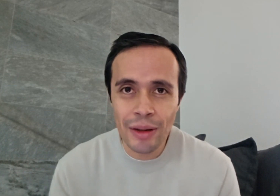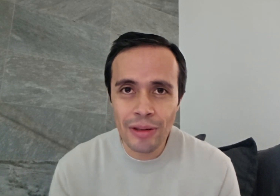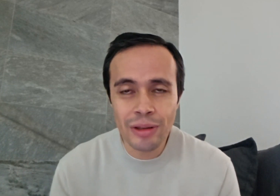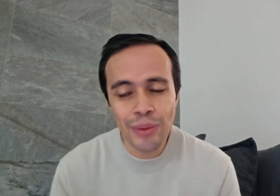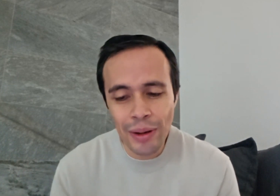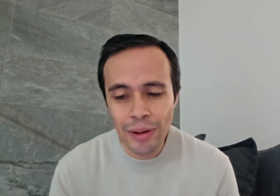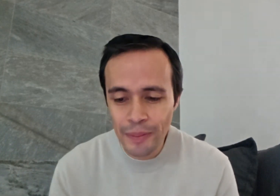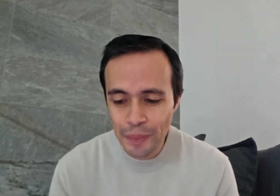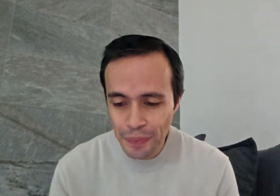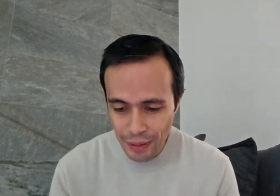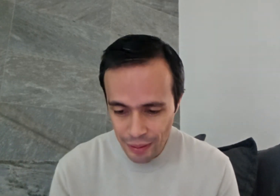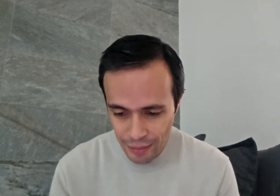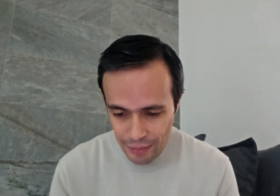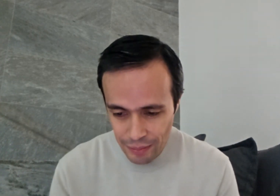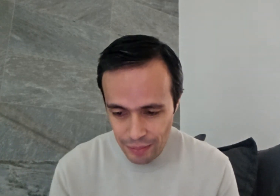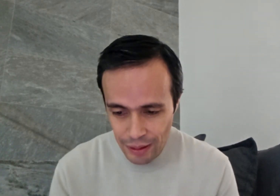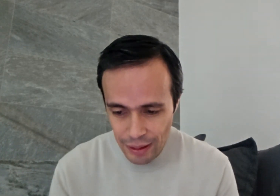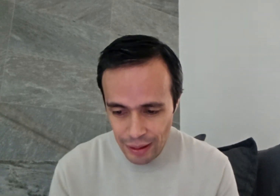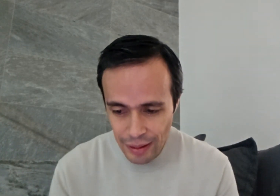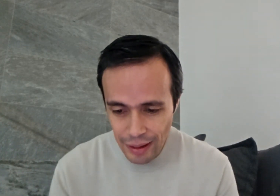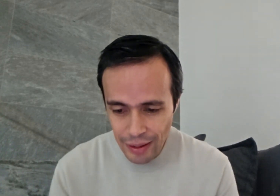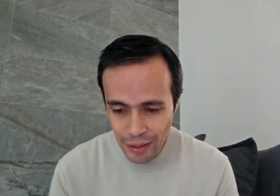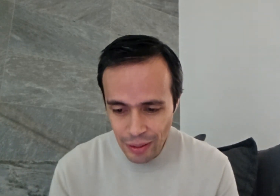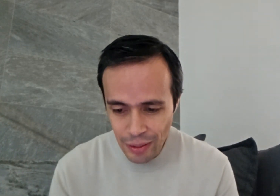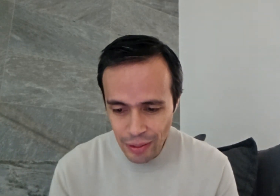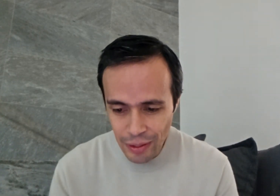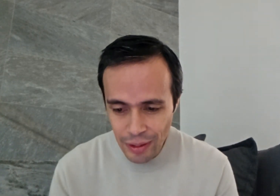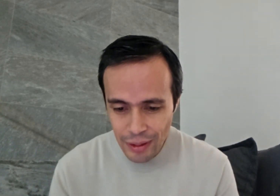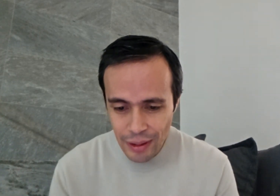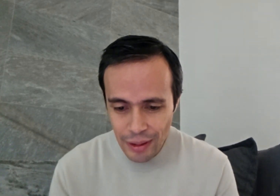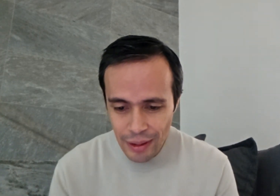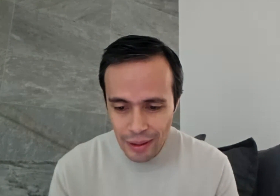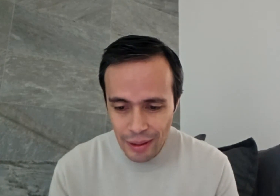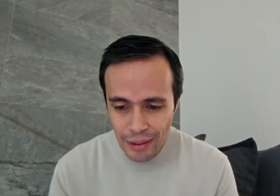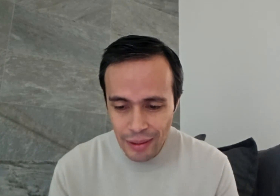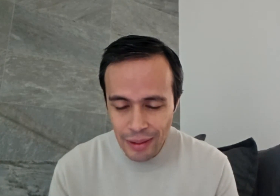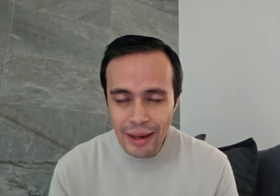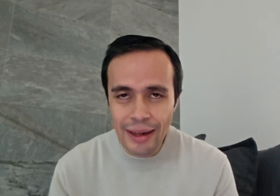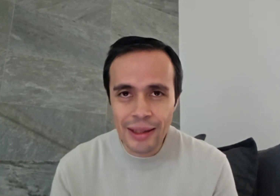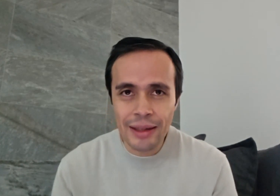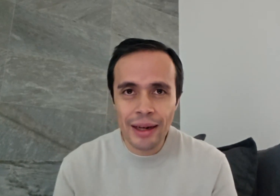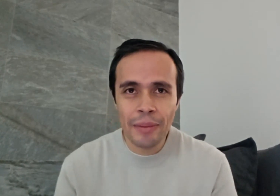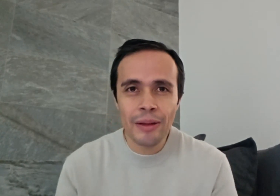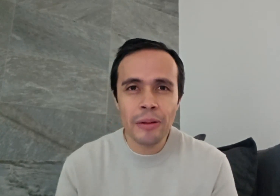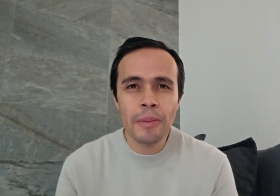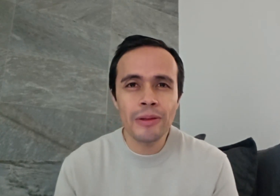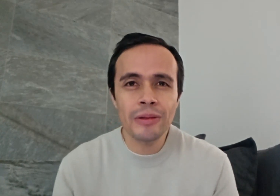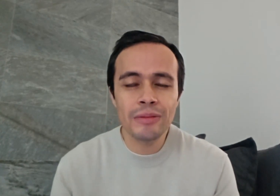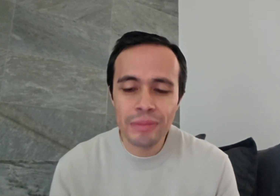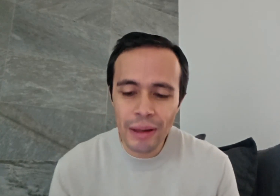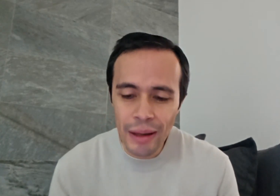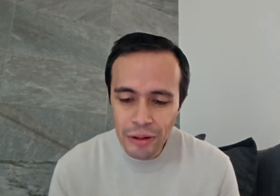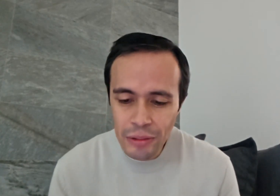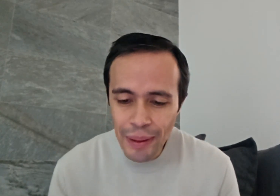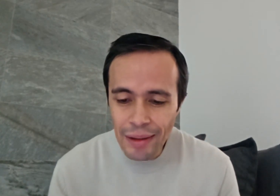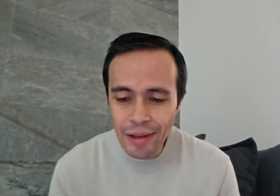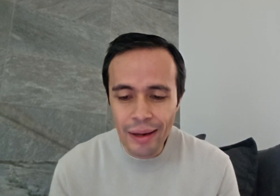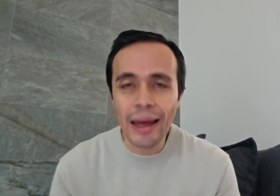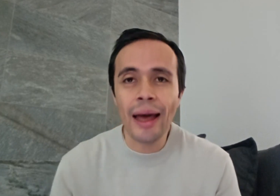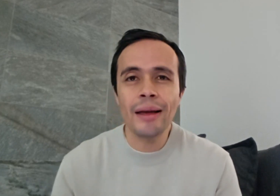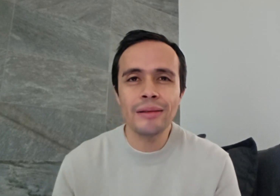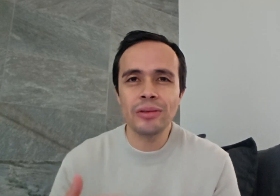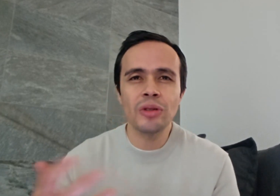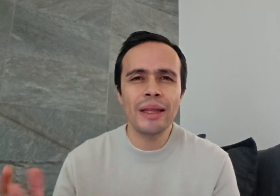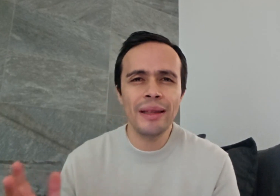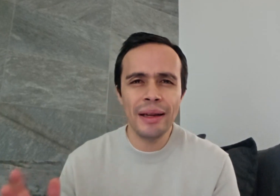bastante mentirosos, pero en tanto tienen ese entrenamiento, pues ellos